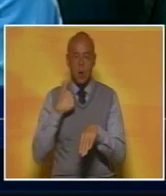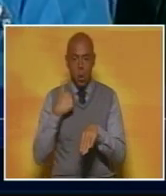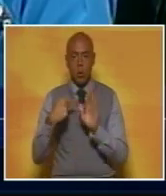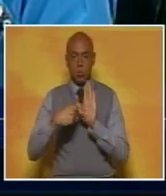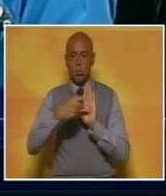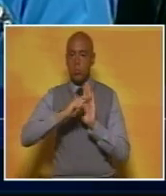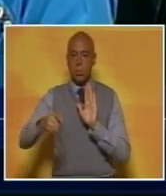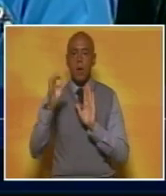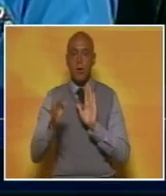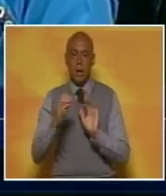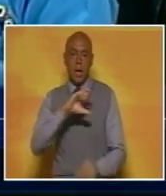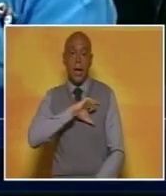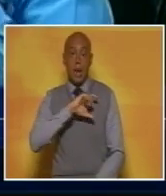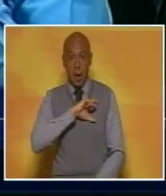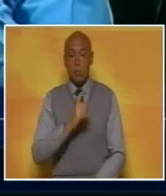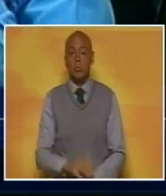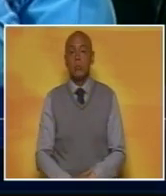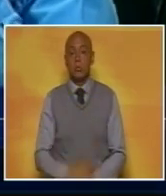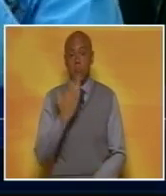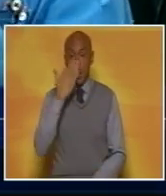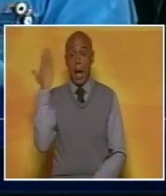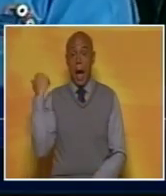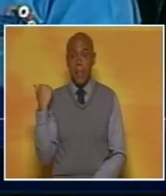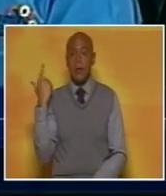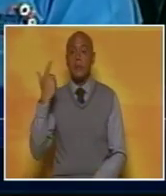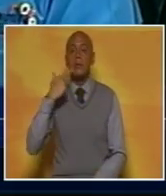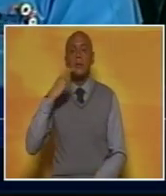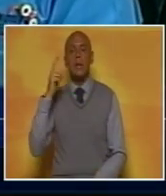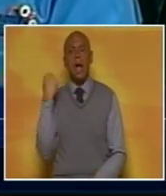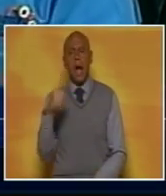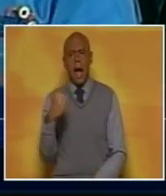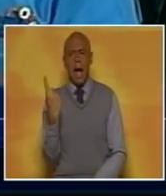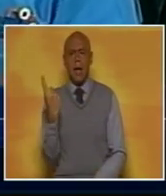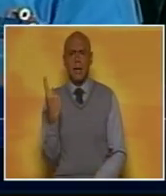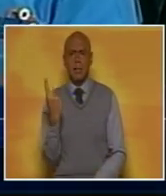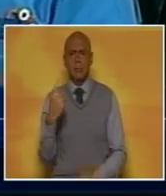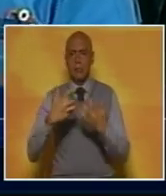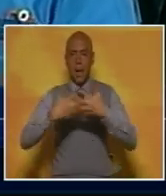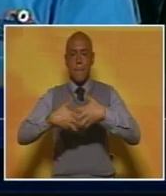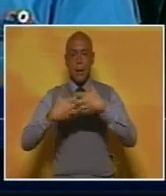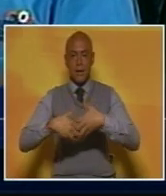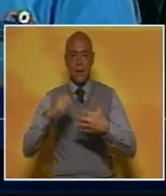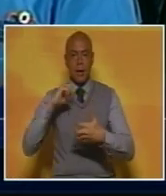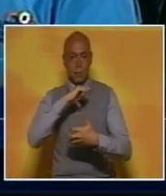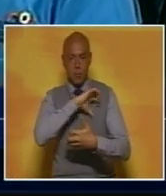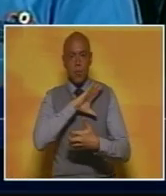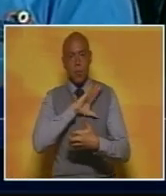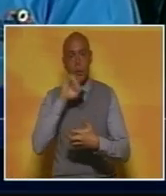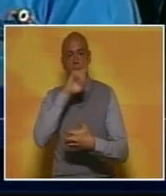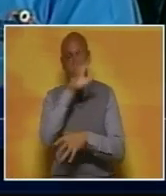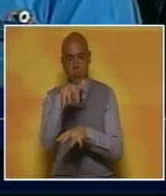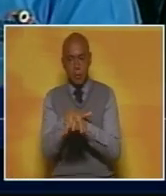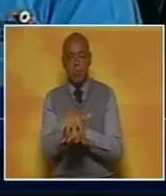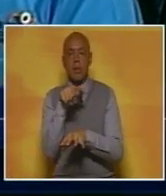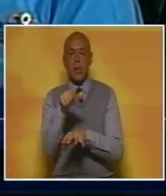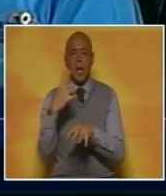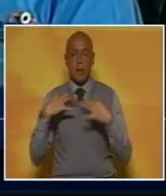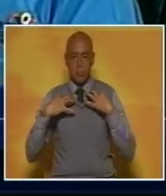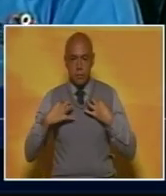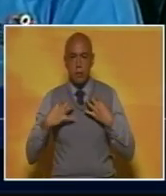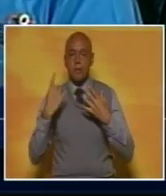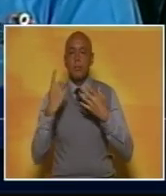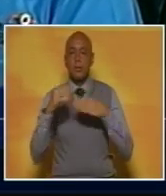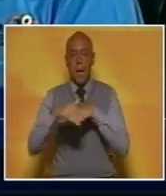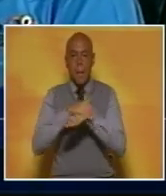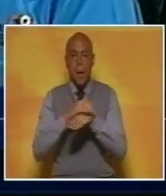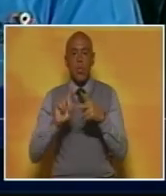clases en enero. No tomé en consideración que en ese momento hay grandes multinacionales que trabajan en el área educativa, con uniformes, con zapatos,